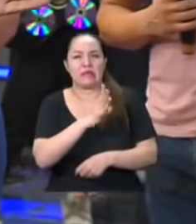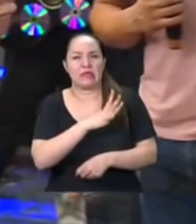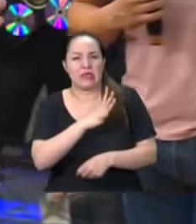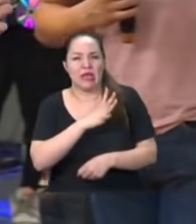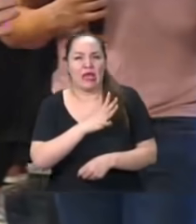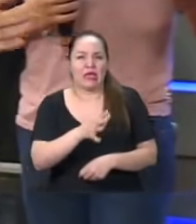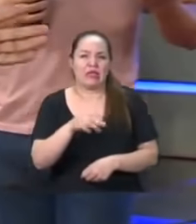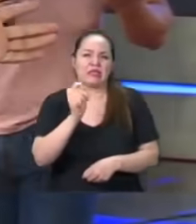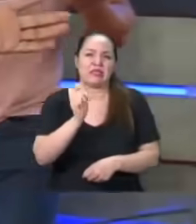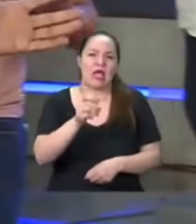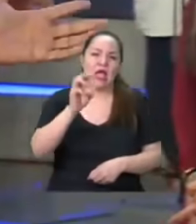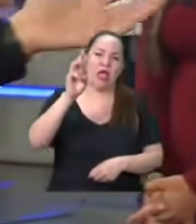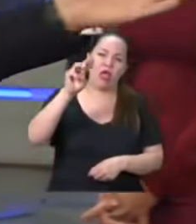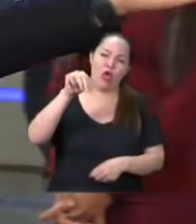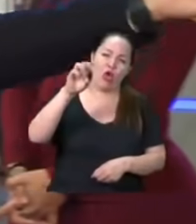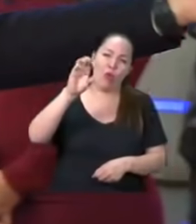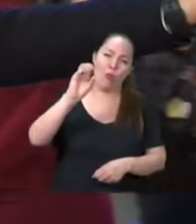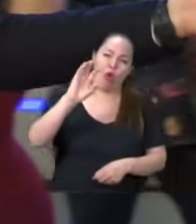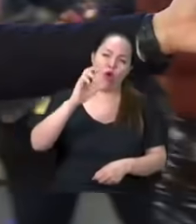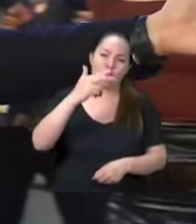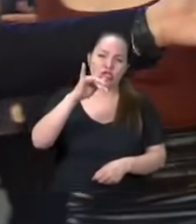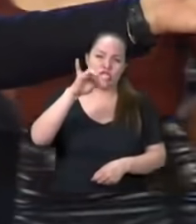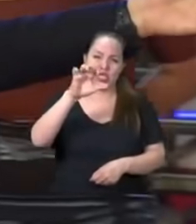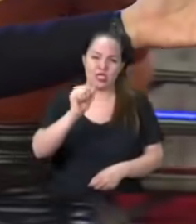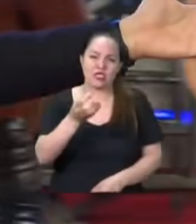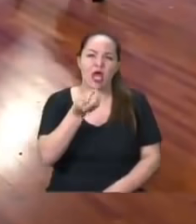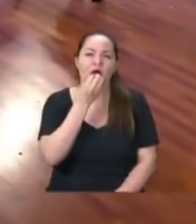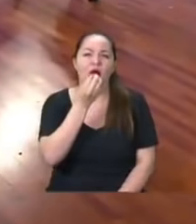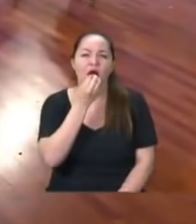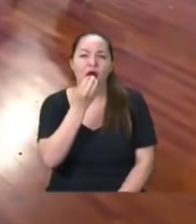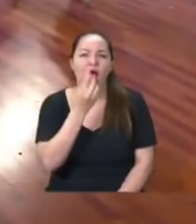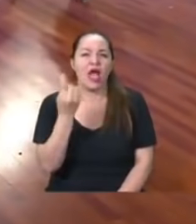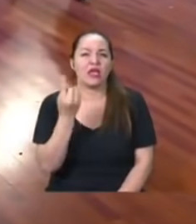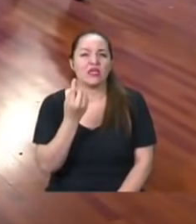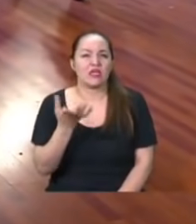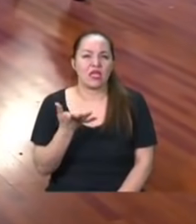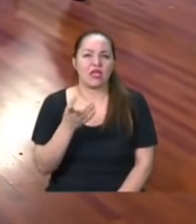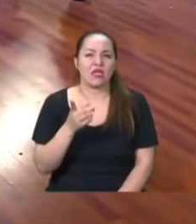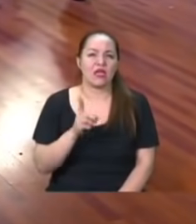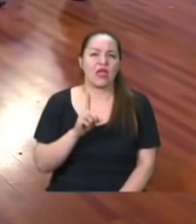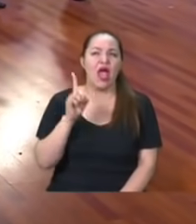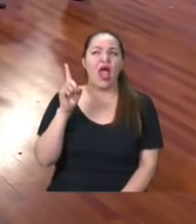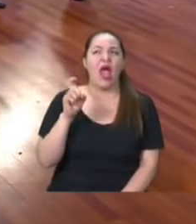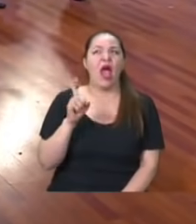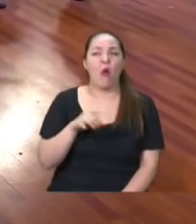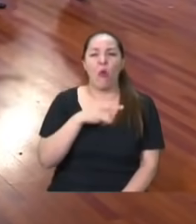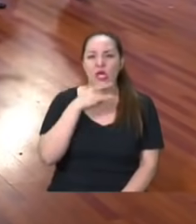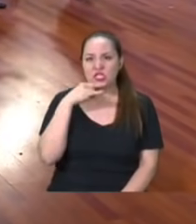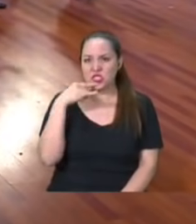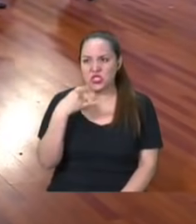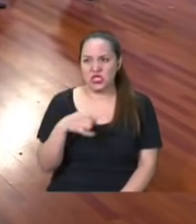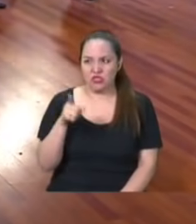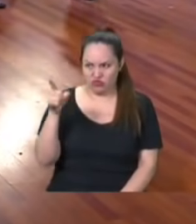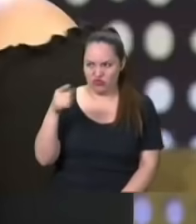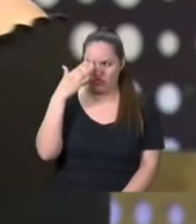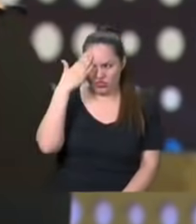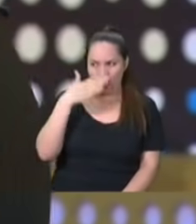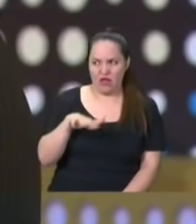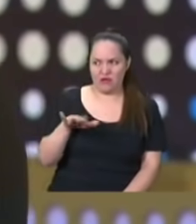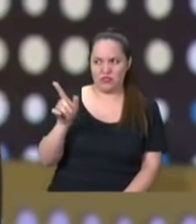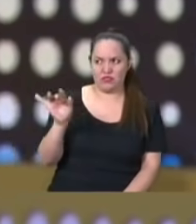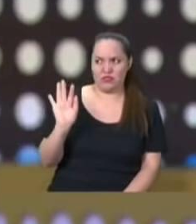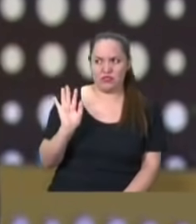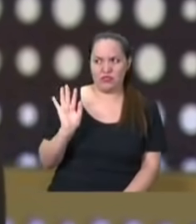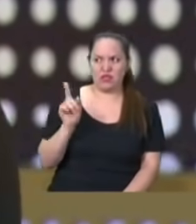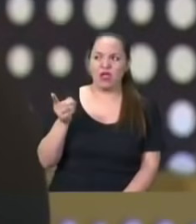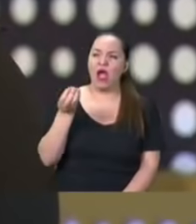en Los Mochis? ¿Qué se come? ¿Usted sabe? Amarillos, aguachiles. ¿Usted es de allá, no? Claro. Entonces,